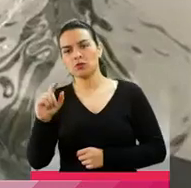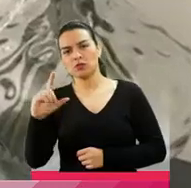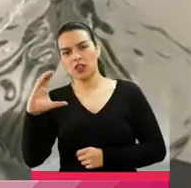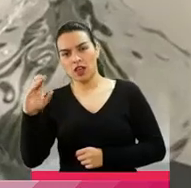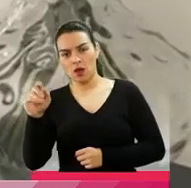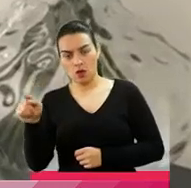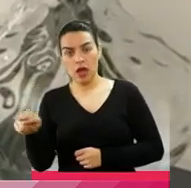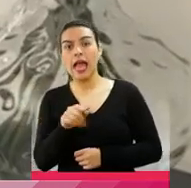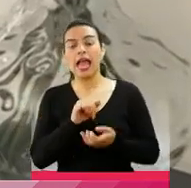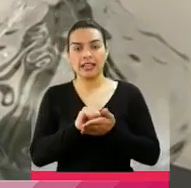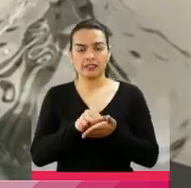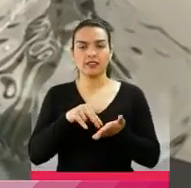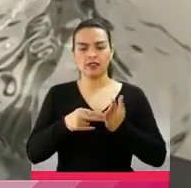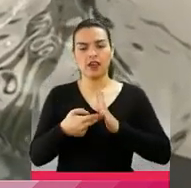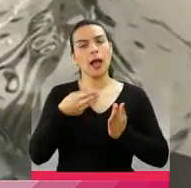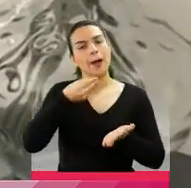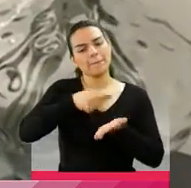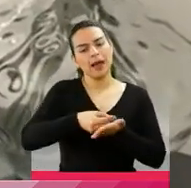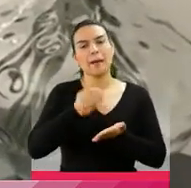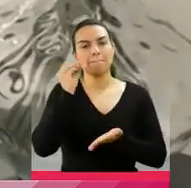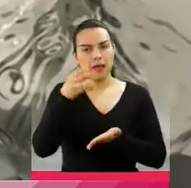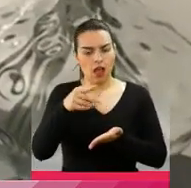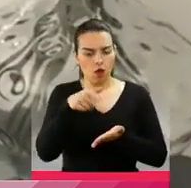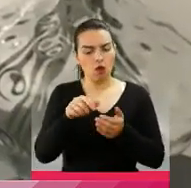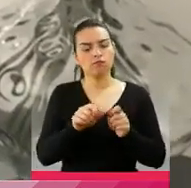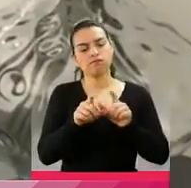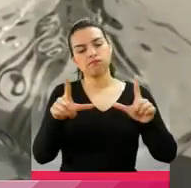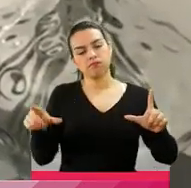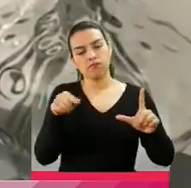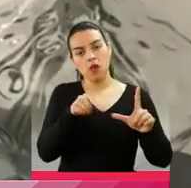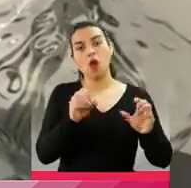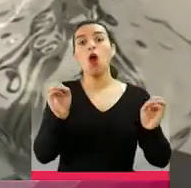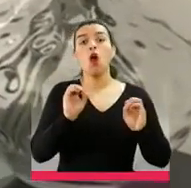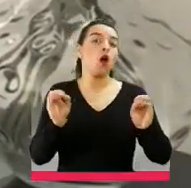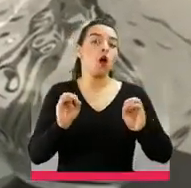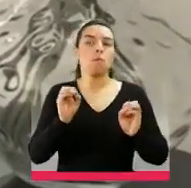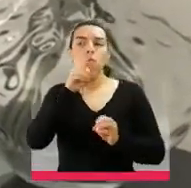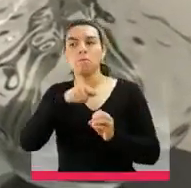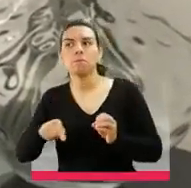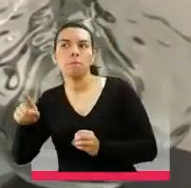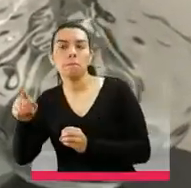presencial en los bancos autorizados o quedarnos en casa y pasarlo por pago electrónico PSE.